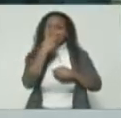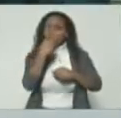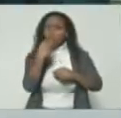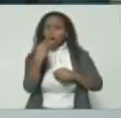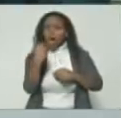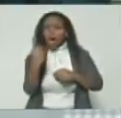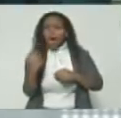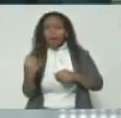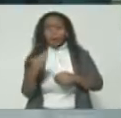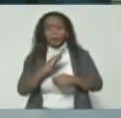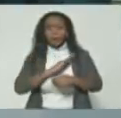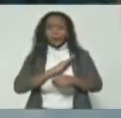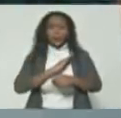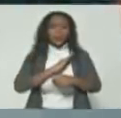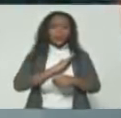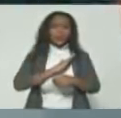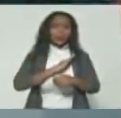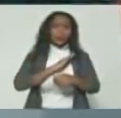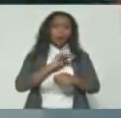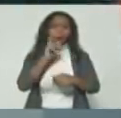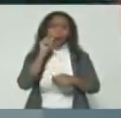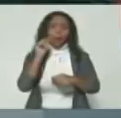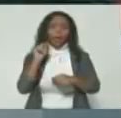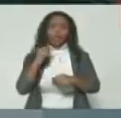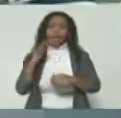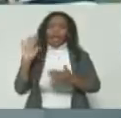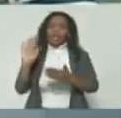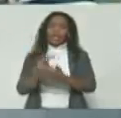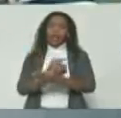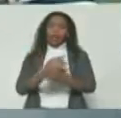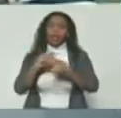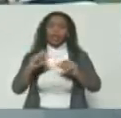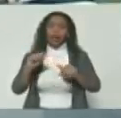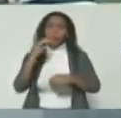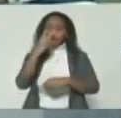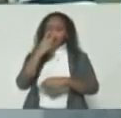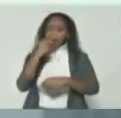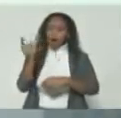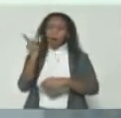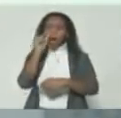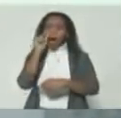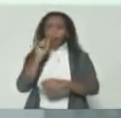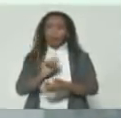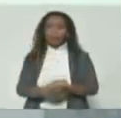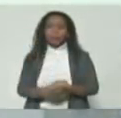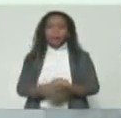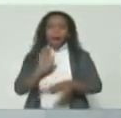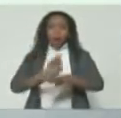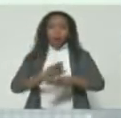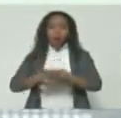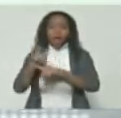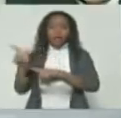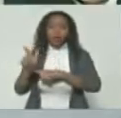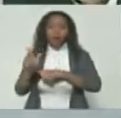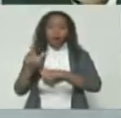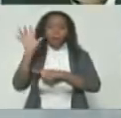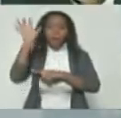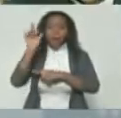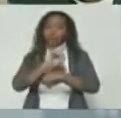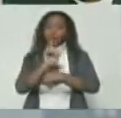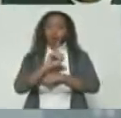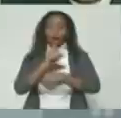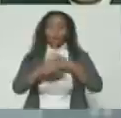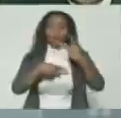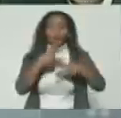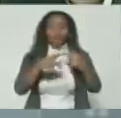hacendados. Les expropiamos la tierra a unos pobres hacendados. Y por eso es que el país no produce, porque